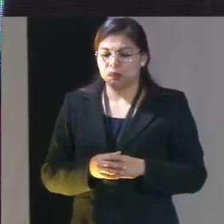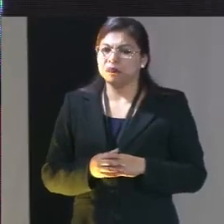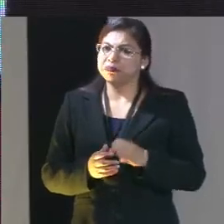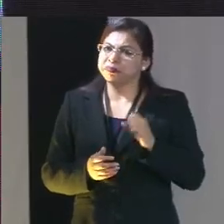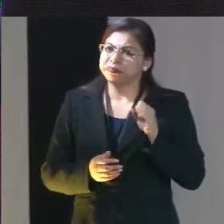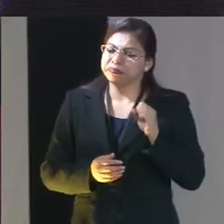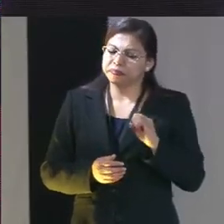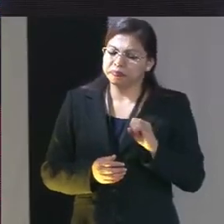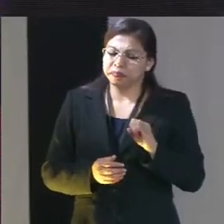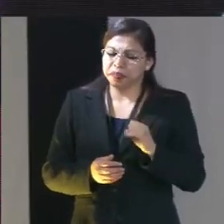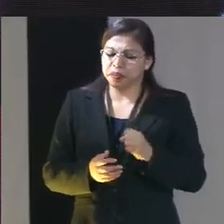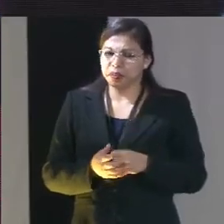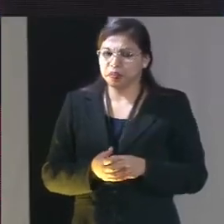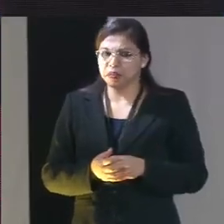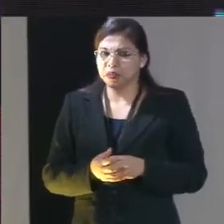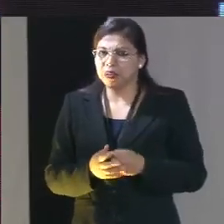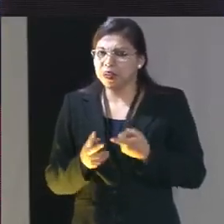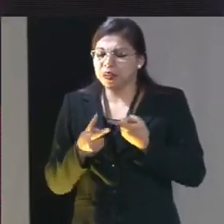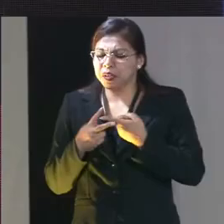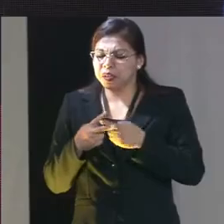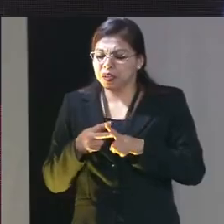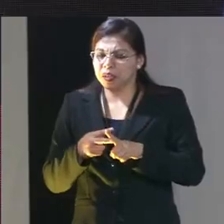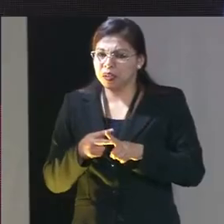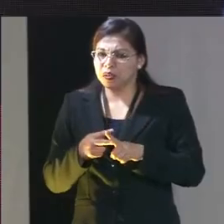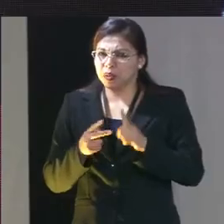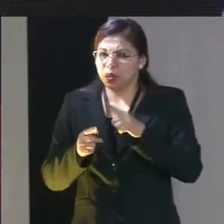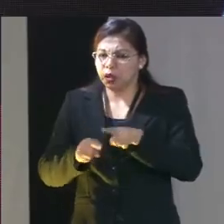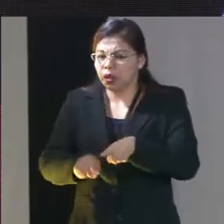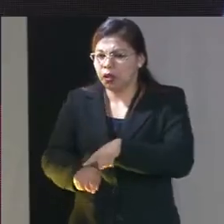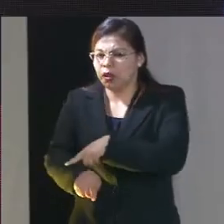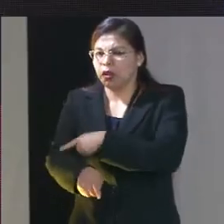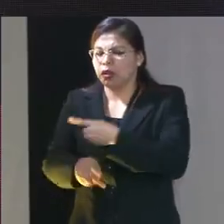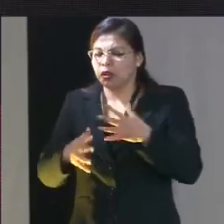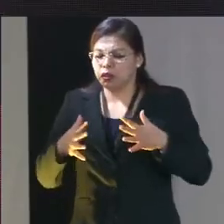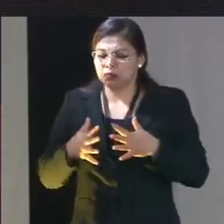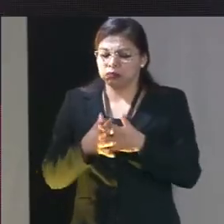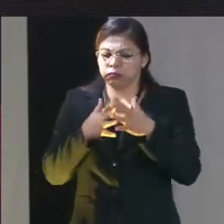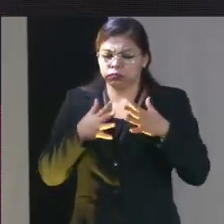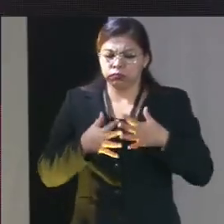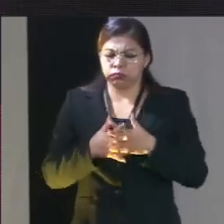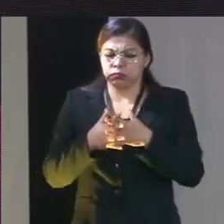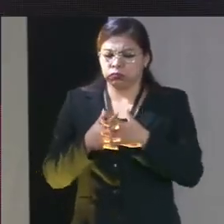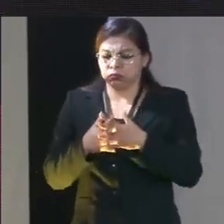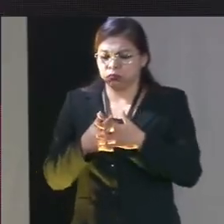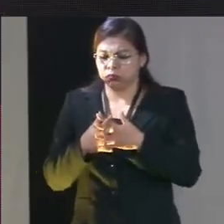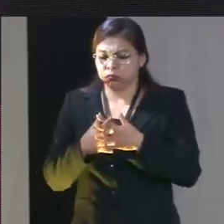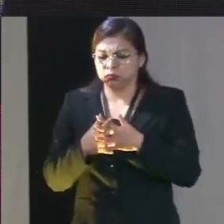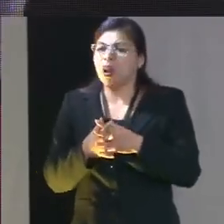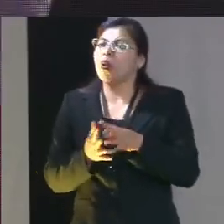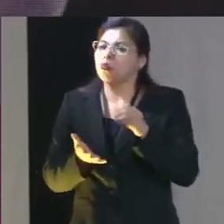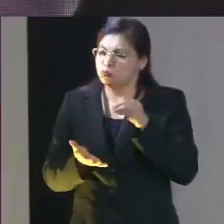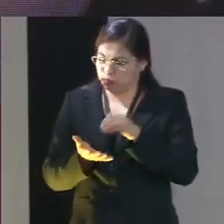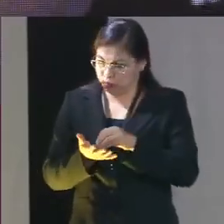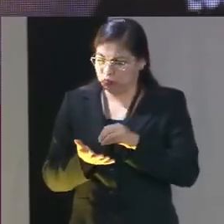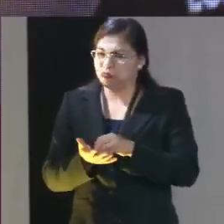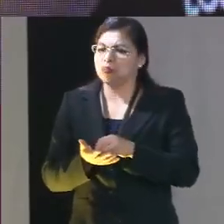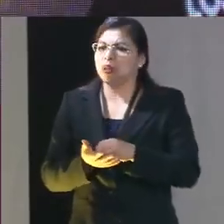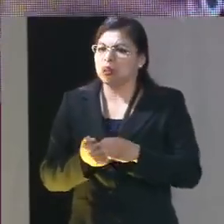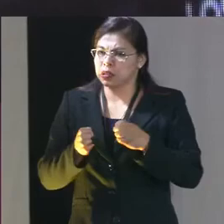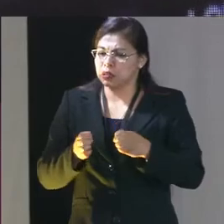y sí inicio de una larga guerra que todavía existe.